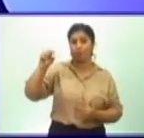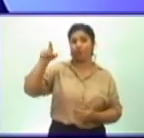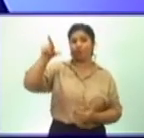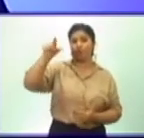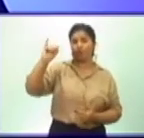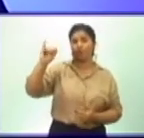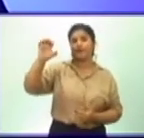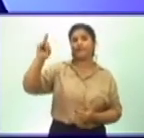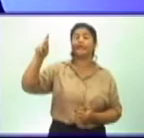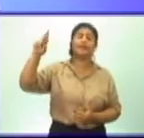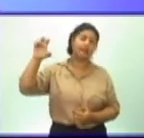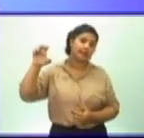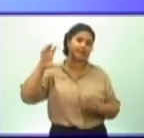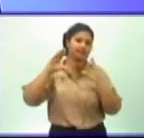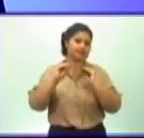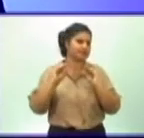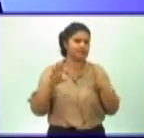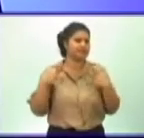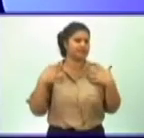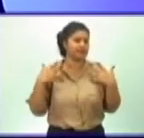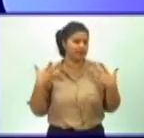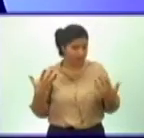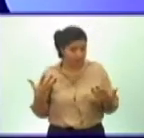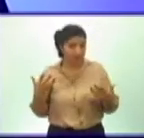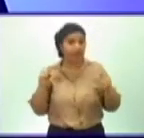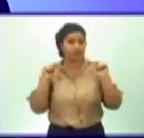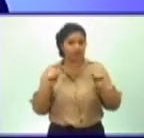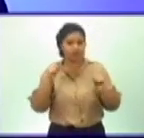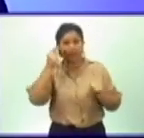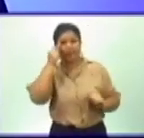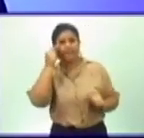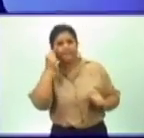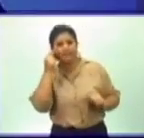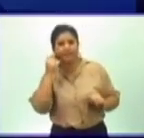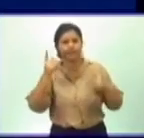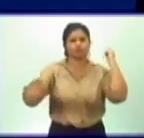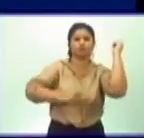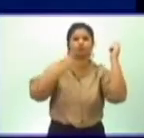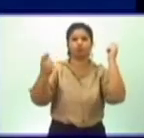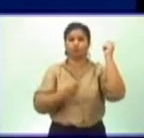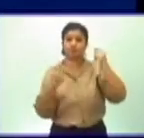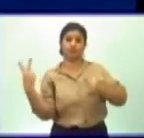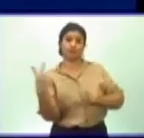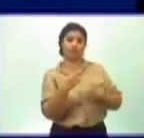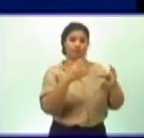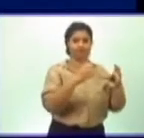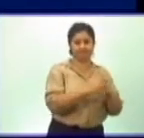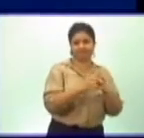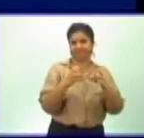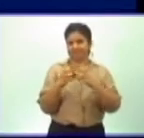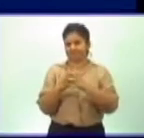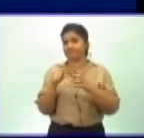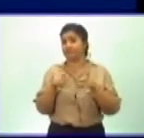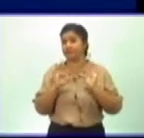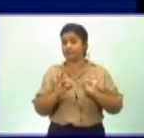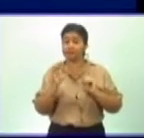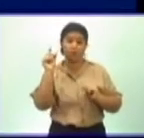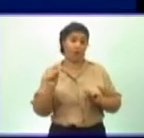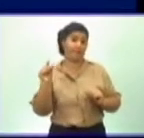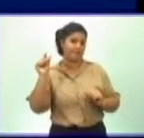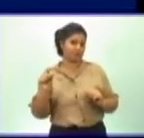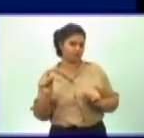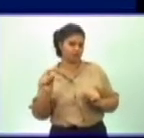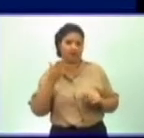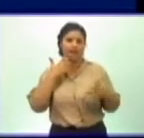de la razón y del equilibrio clásico, lo muestra como una lucha. Y por medio de los personajes y la comicidad, que es lo que nos